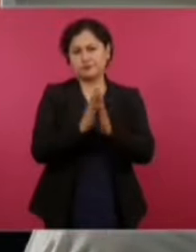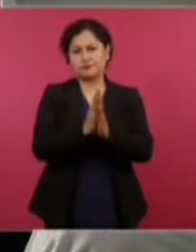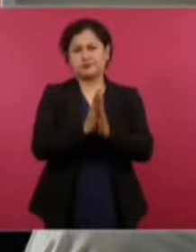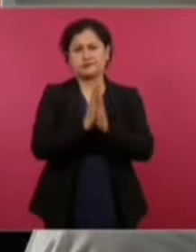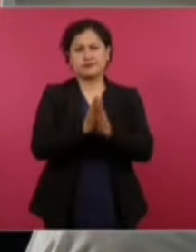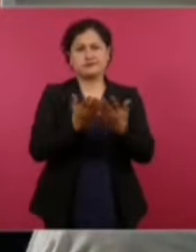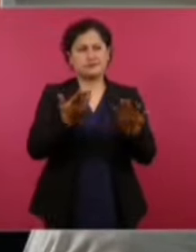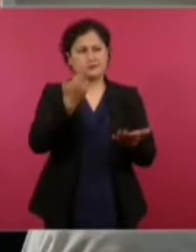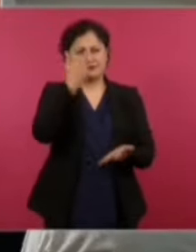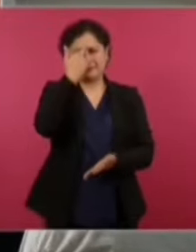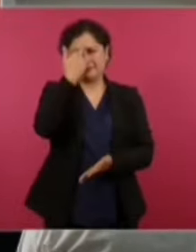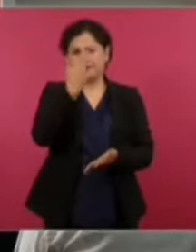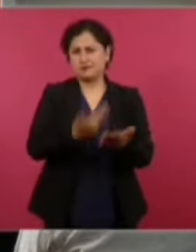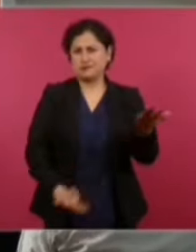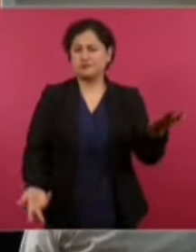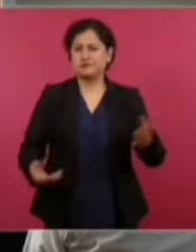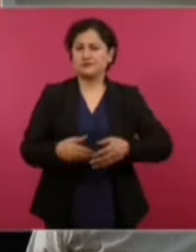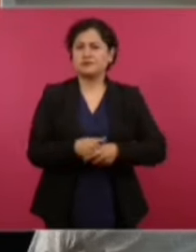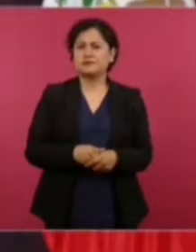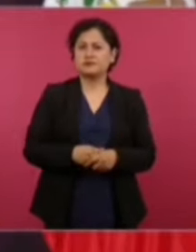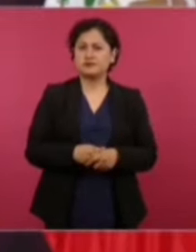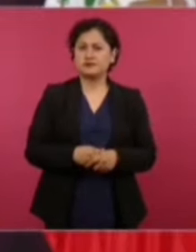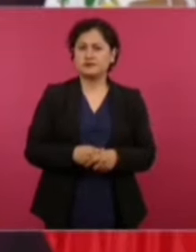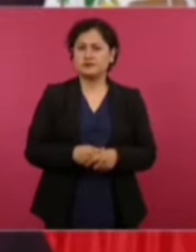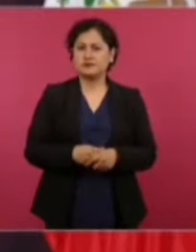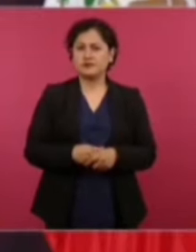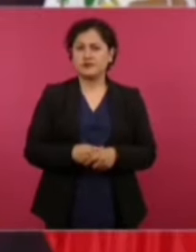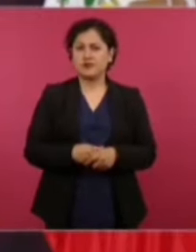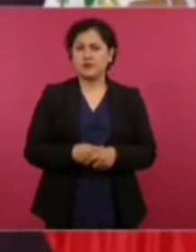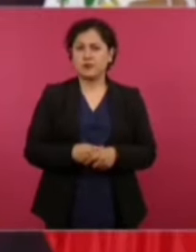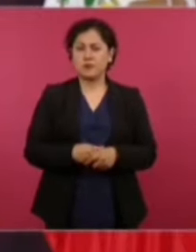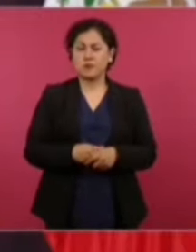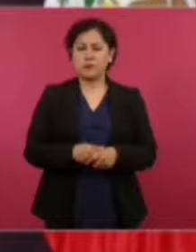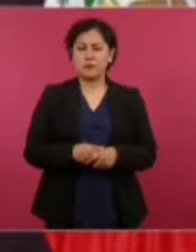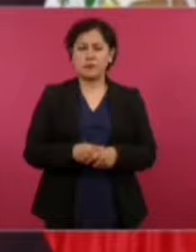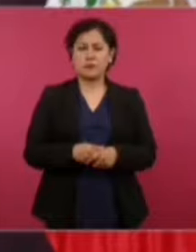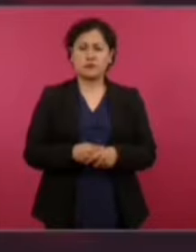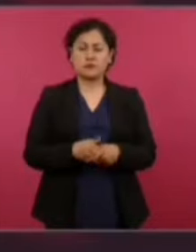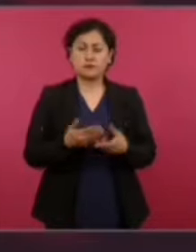Y si queremos que nuestro querido México